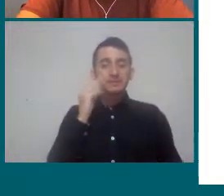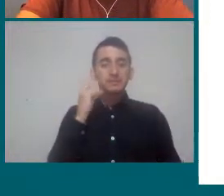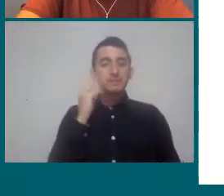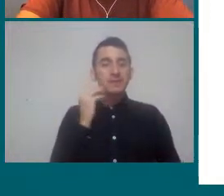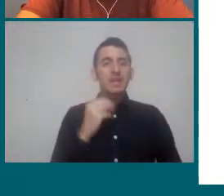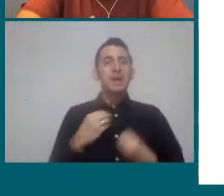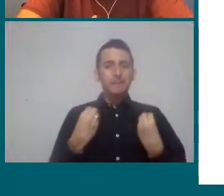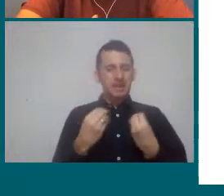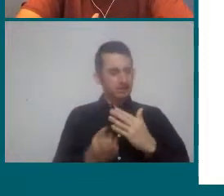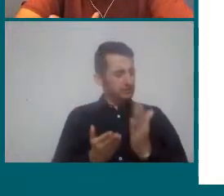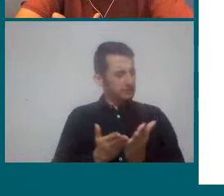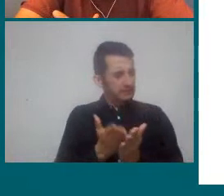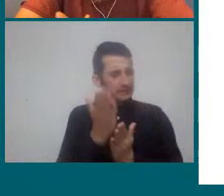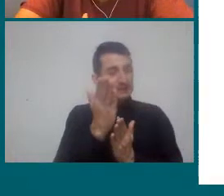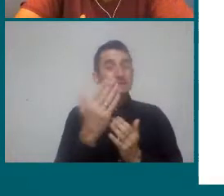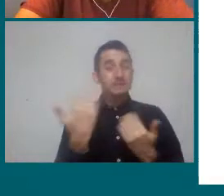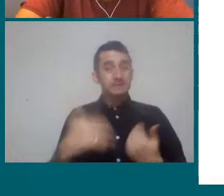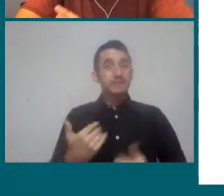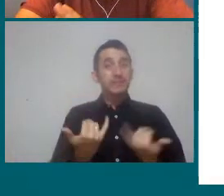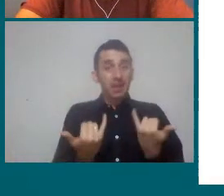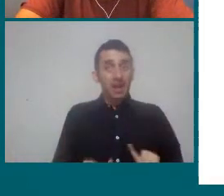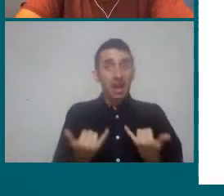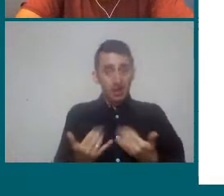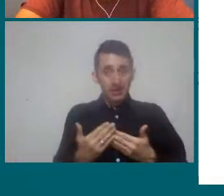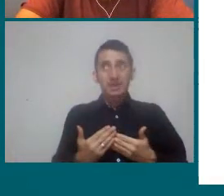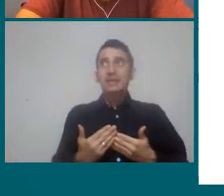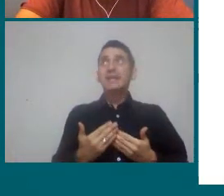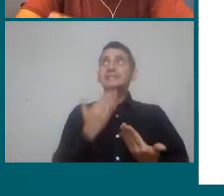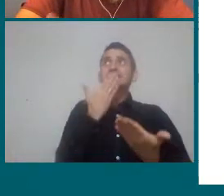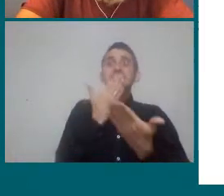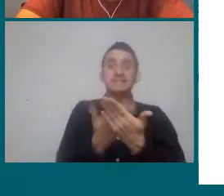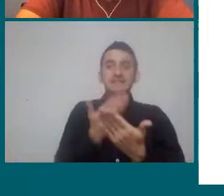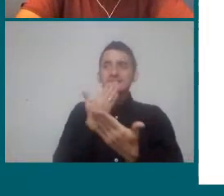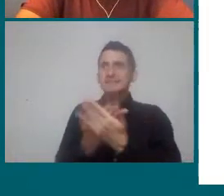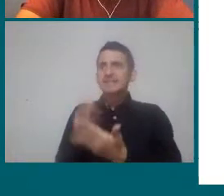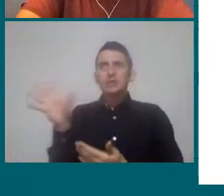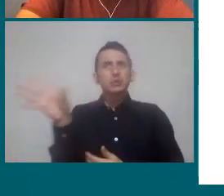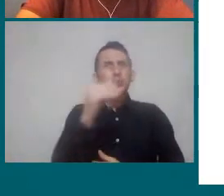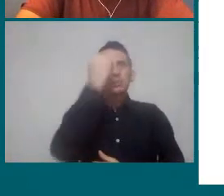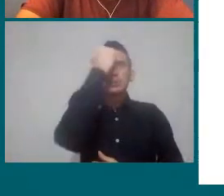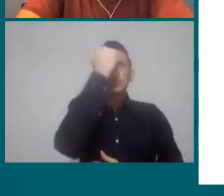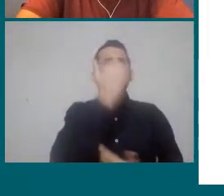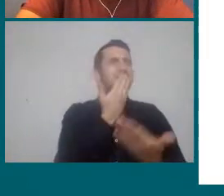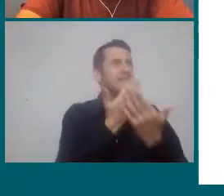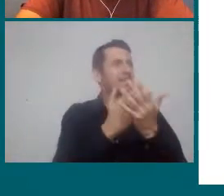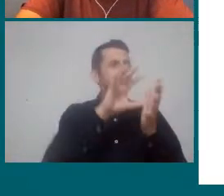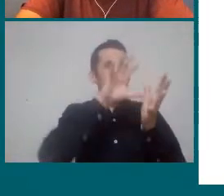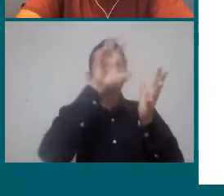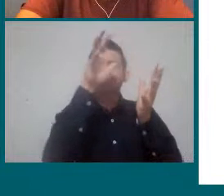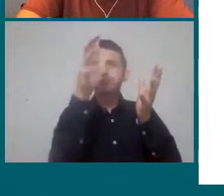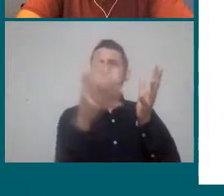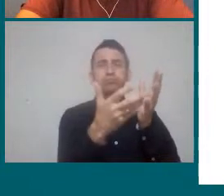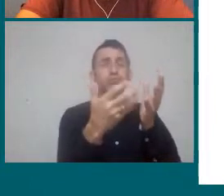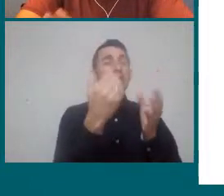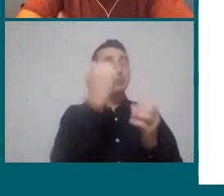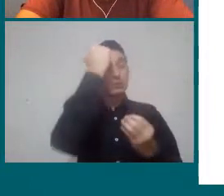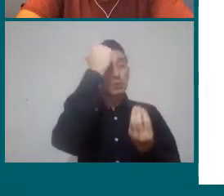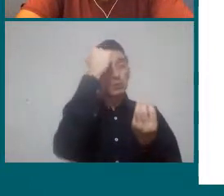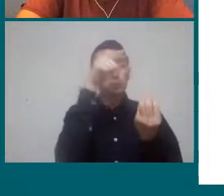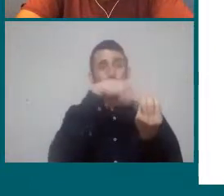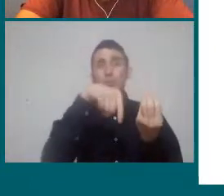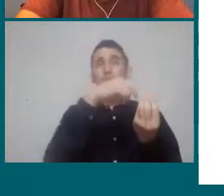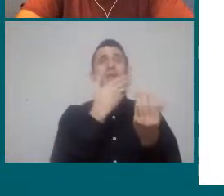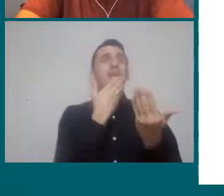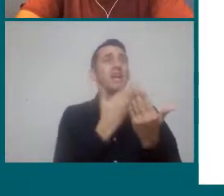para sacarla adelante. Con lo cual, de aquí agradecer a todos los docentes del mundo el trabajo sobrehumano que han hecho para